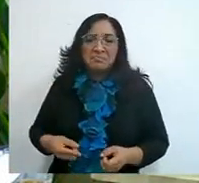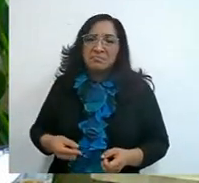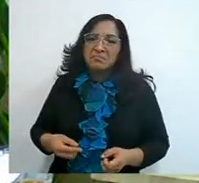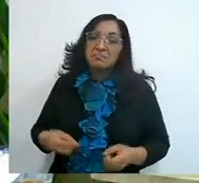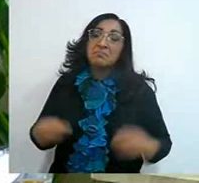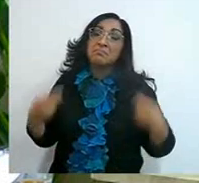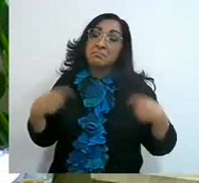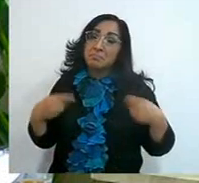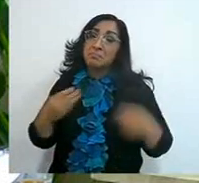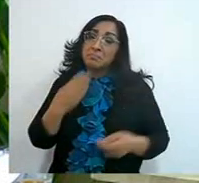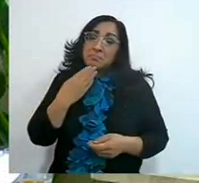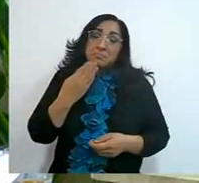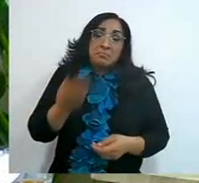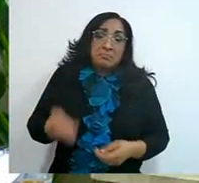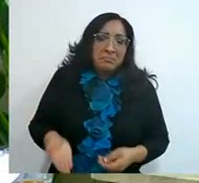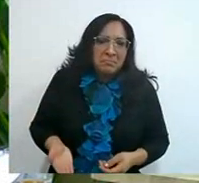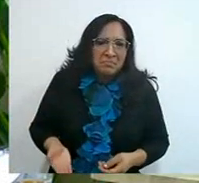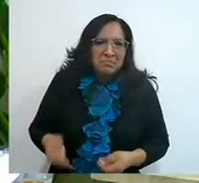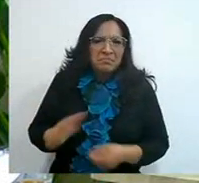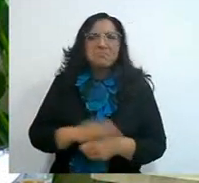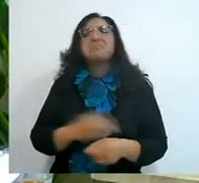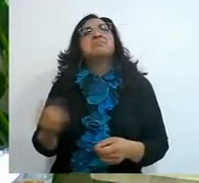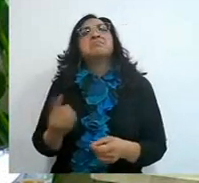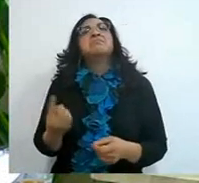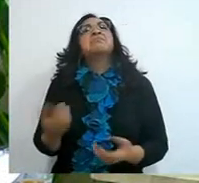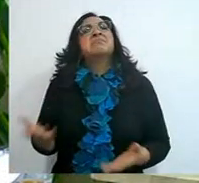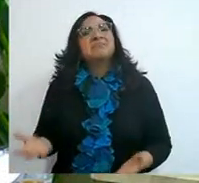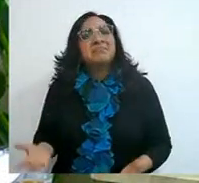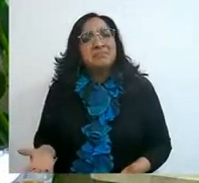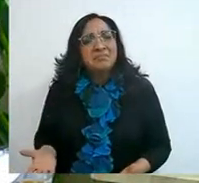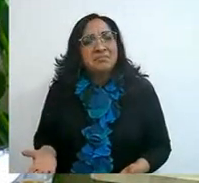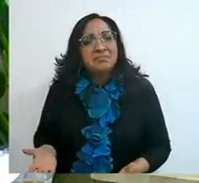fueron. ¿Por qué les va tan mal?